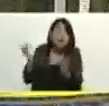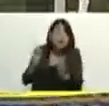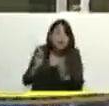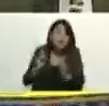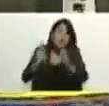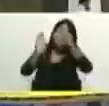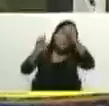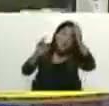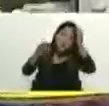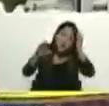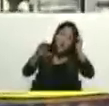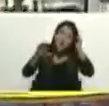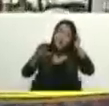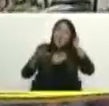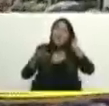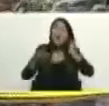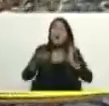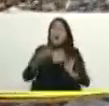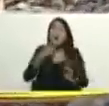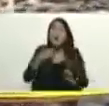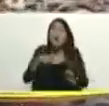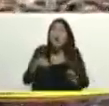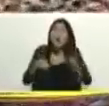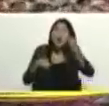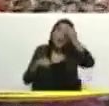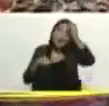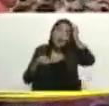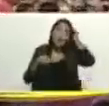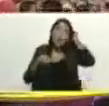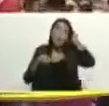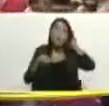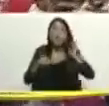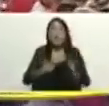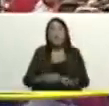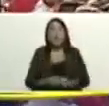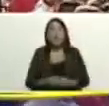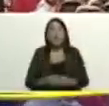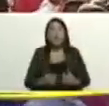Muchachos, muchachas, a la juventud que no pudo vivir esto hace 21 años.